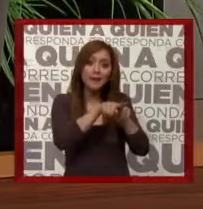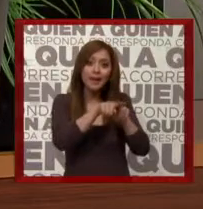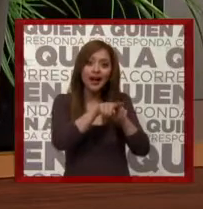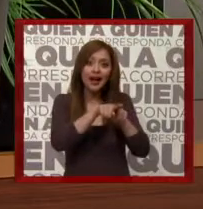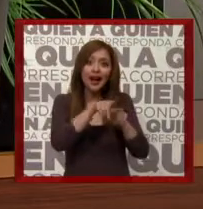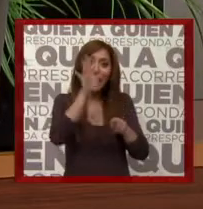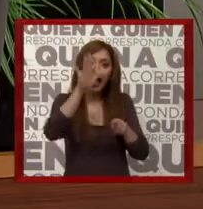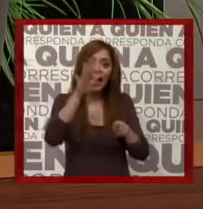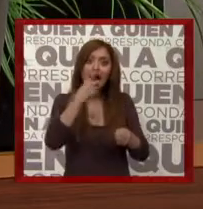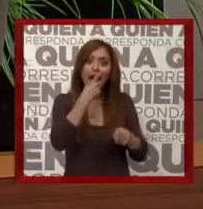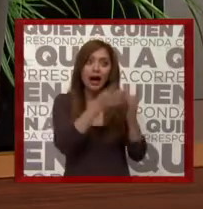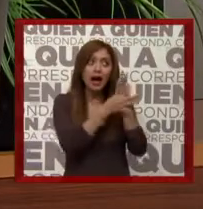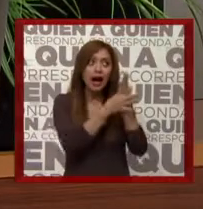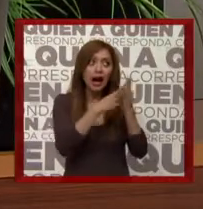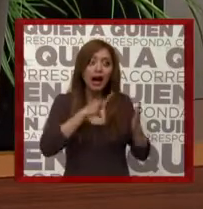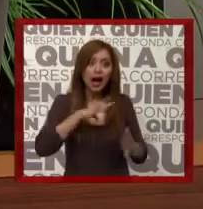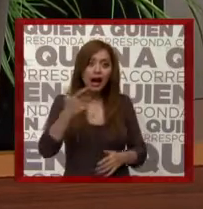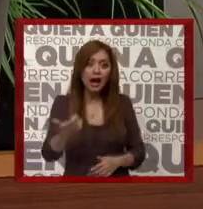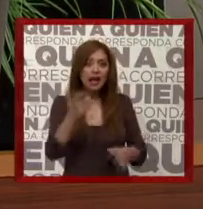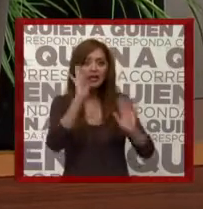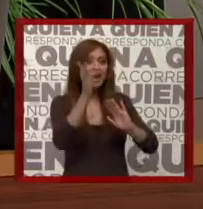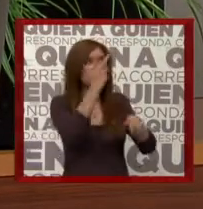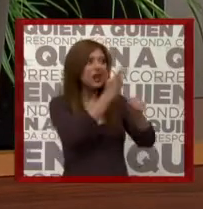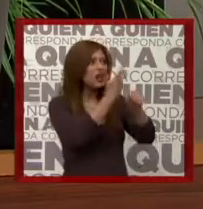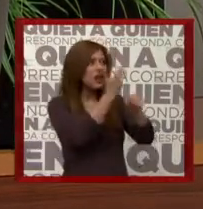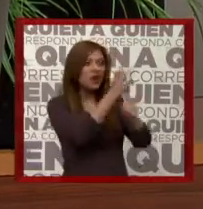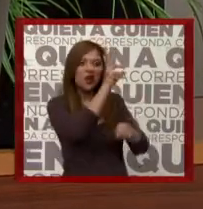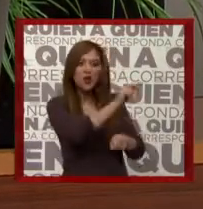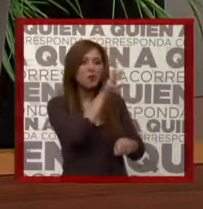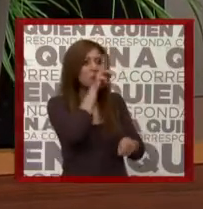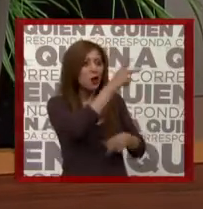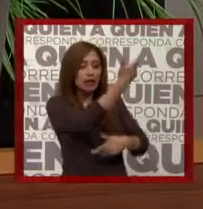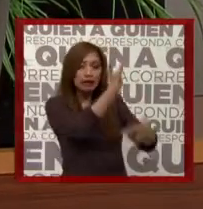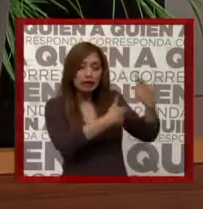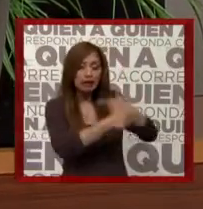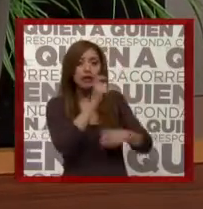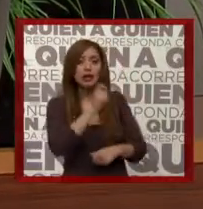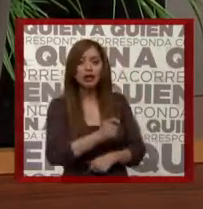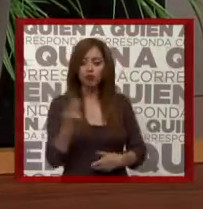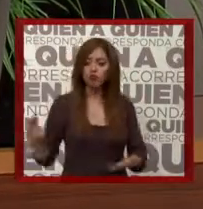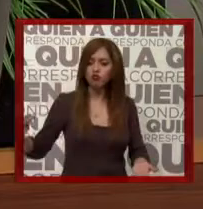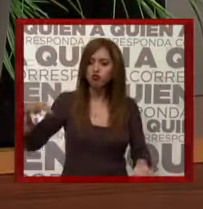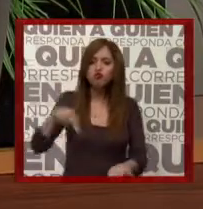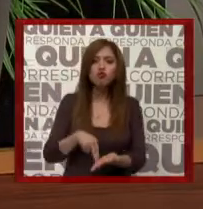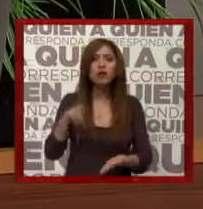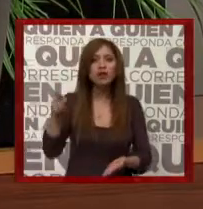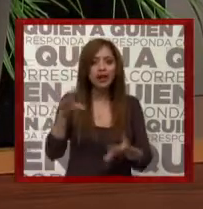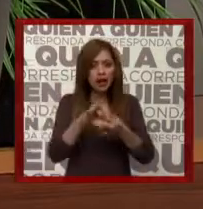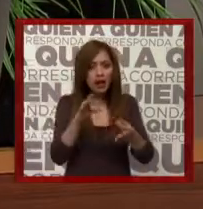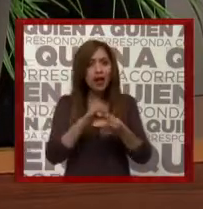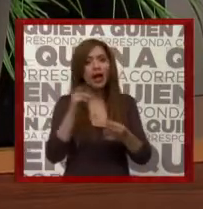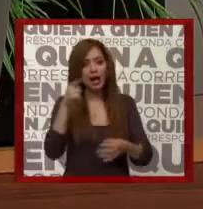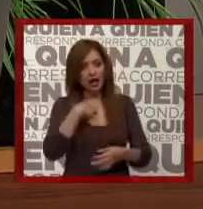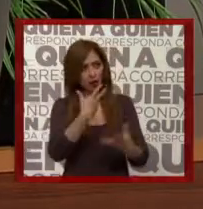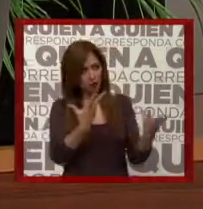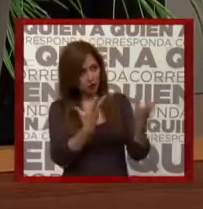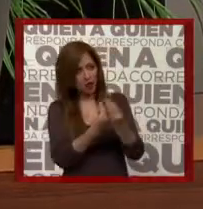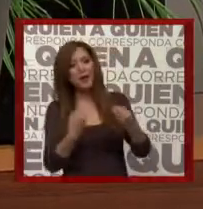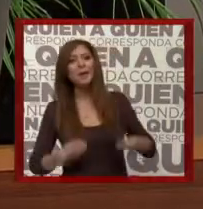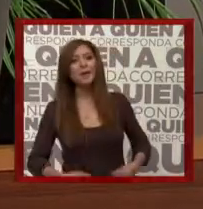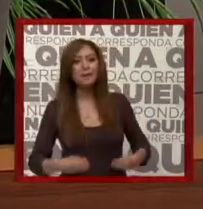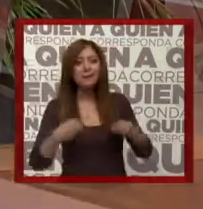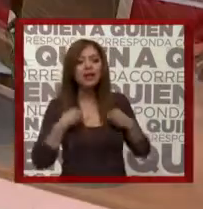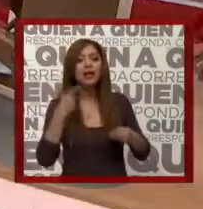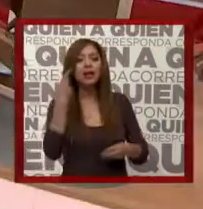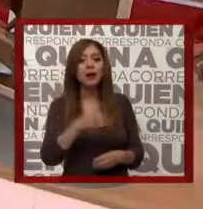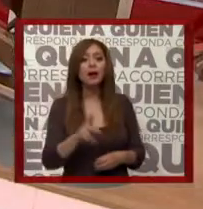como, aquí hay dinero, vente para acá, deja de trabajar en Estados Unidos. Cuando llega él, ella nos platicó que lo invitó a vivir con ella y de hecho la casa papá